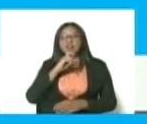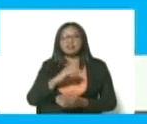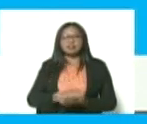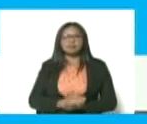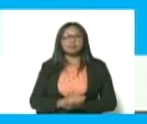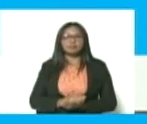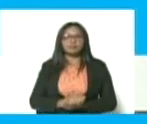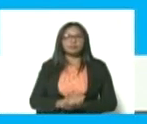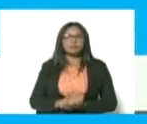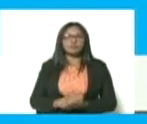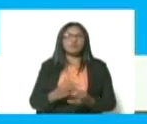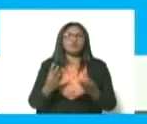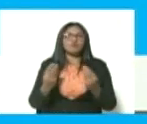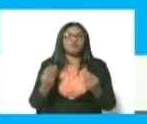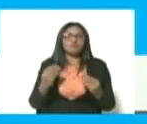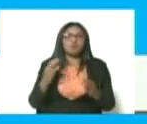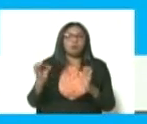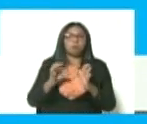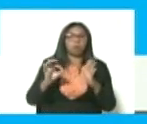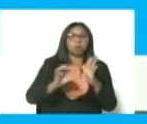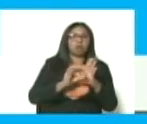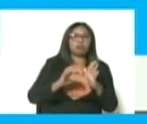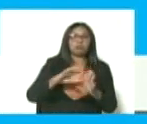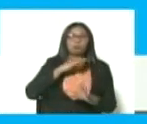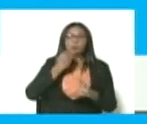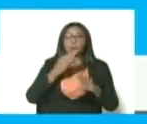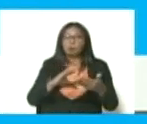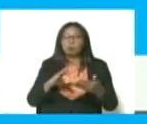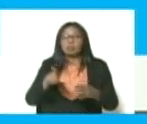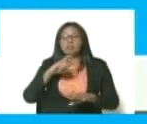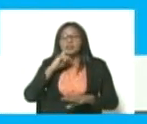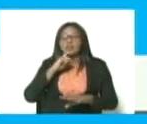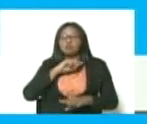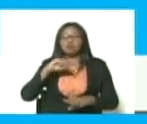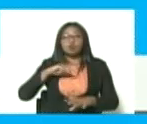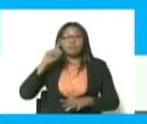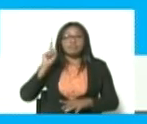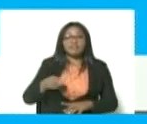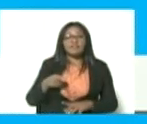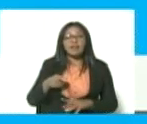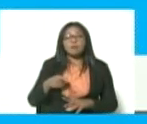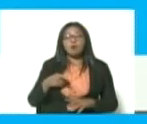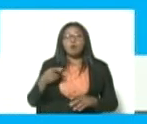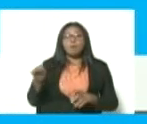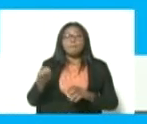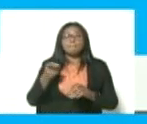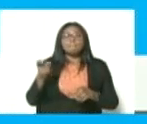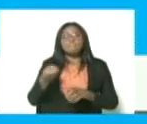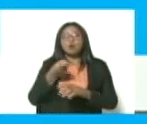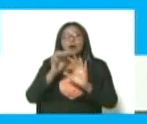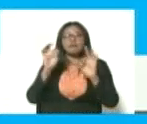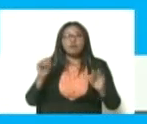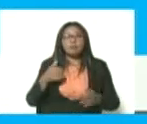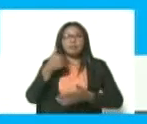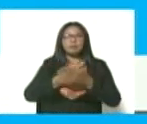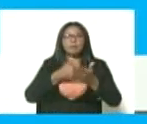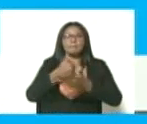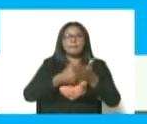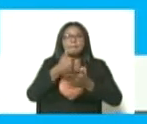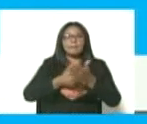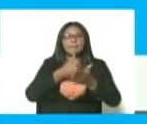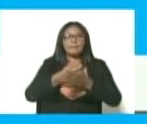muy contagiosa, muy mortal, pero que nosotros debemos seguir enfrentando. Así